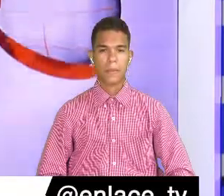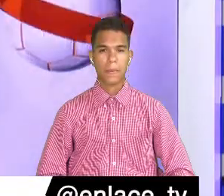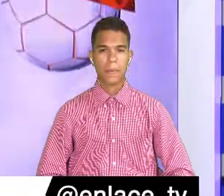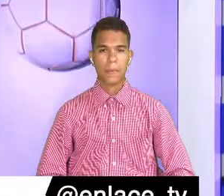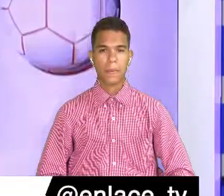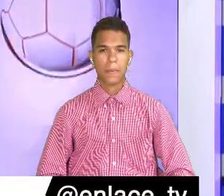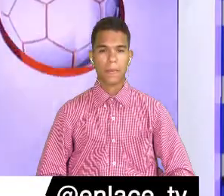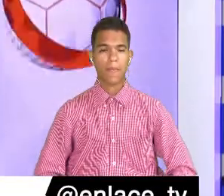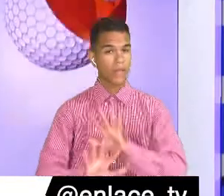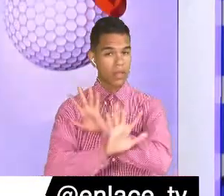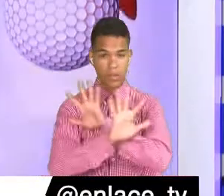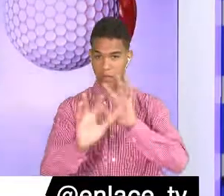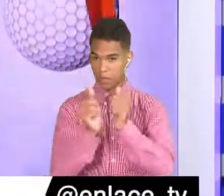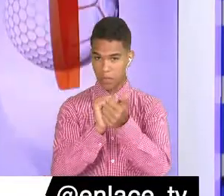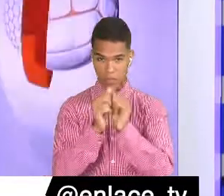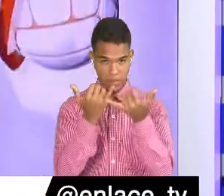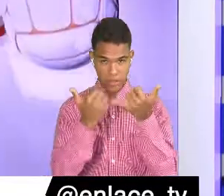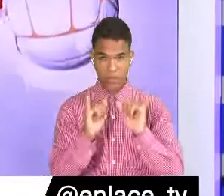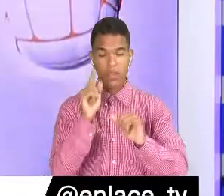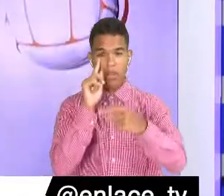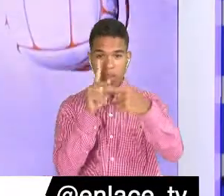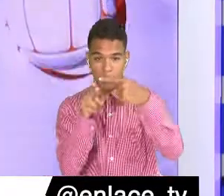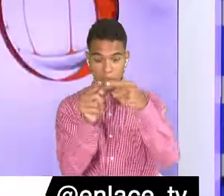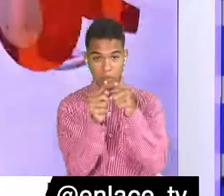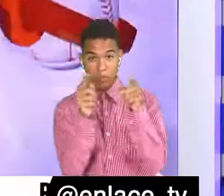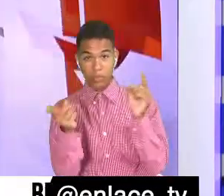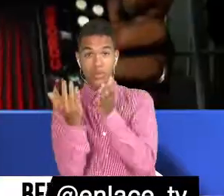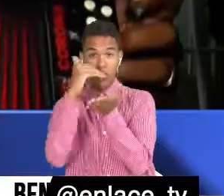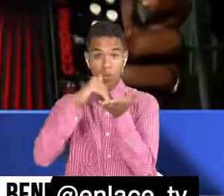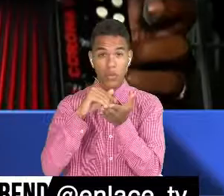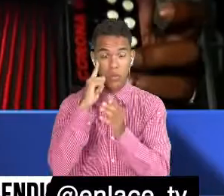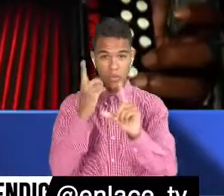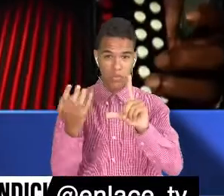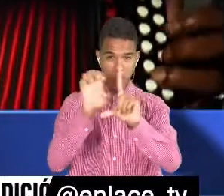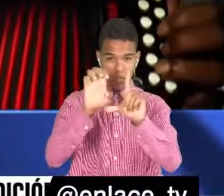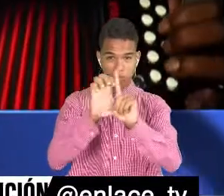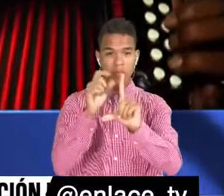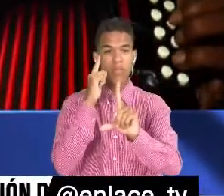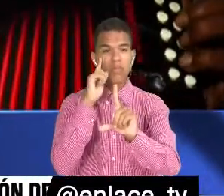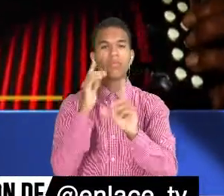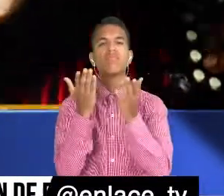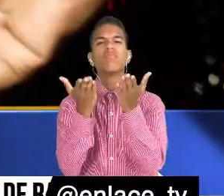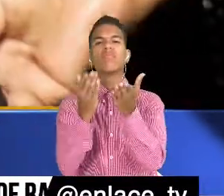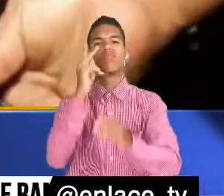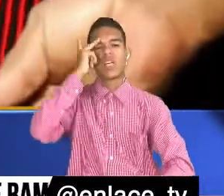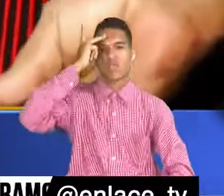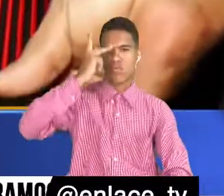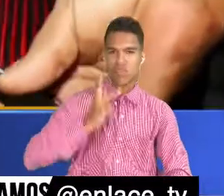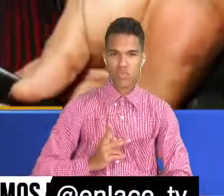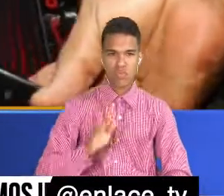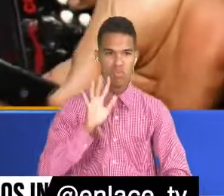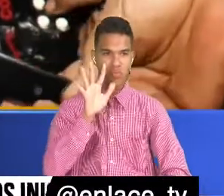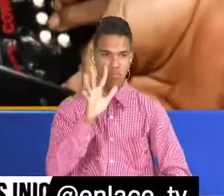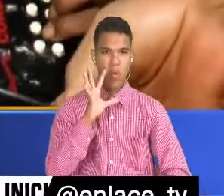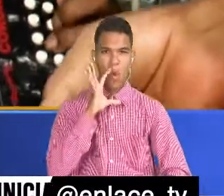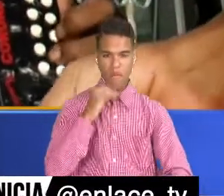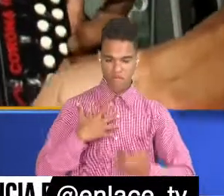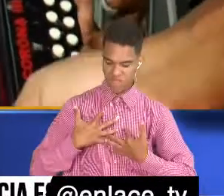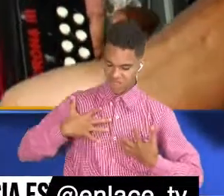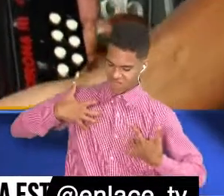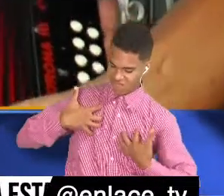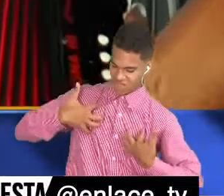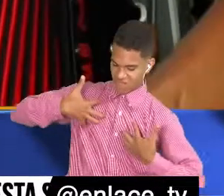Momento todo en deportes, hacemos una pausa. Al volver en Enlace Noticias les tendremos la historia del Poli, el acordeonero